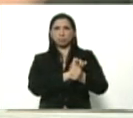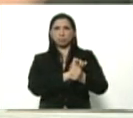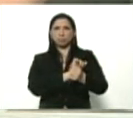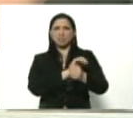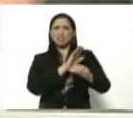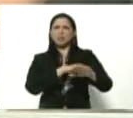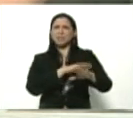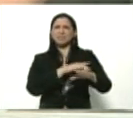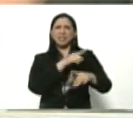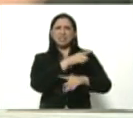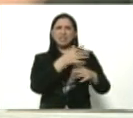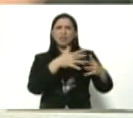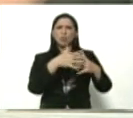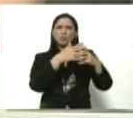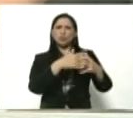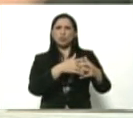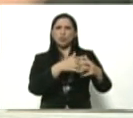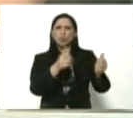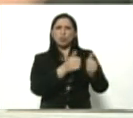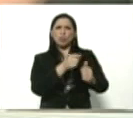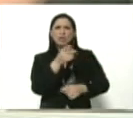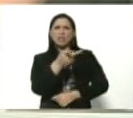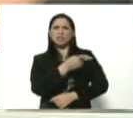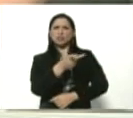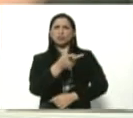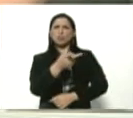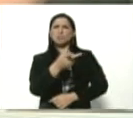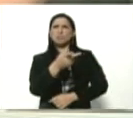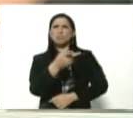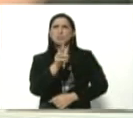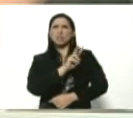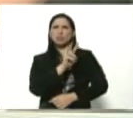¿Qué pasaría con esos venezolanos?